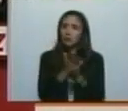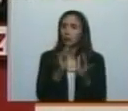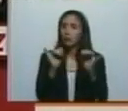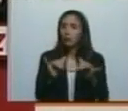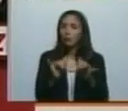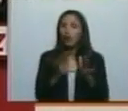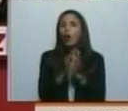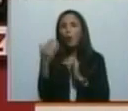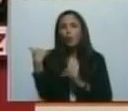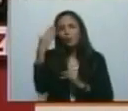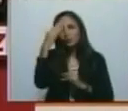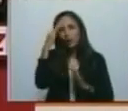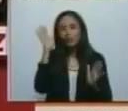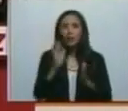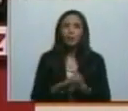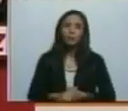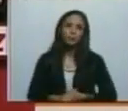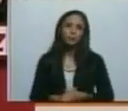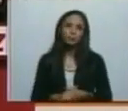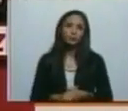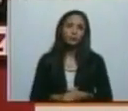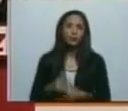montaje. Álvaro Uribe.